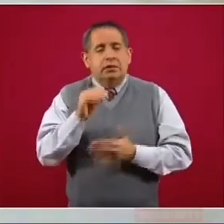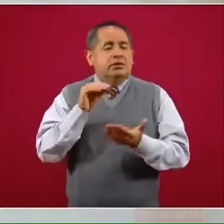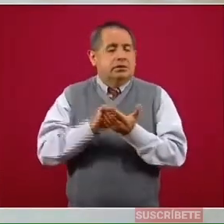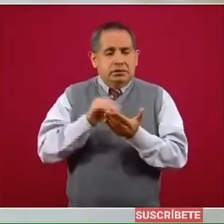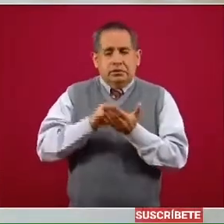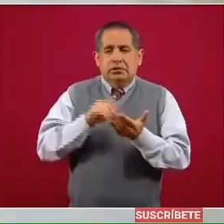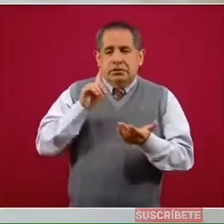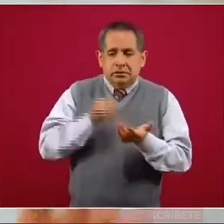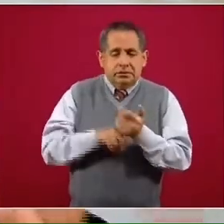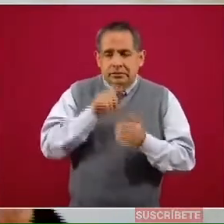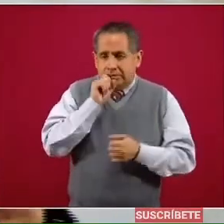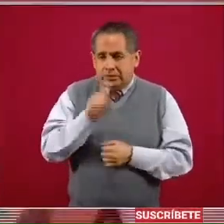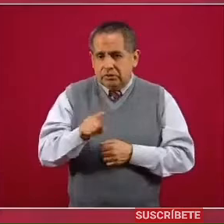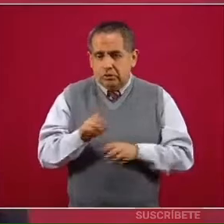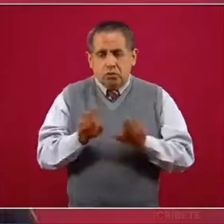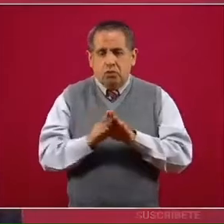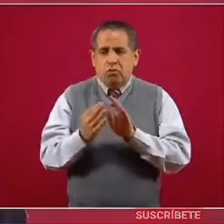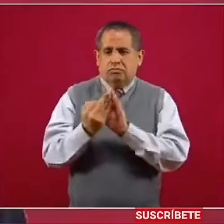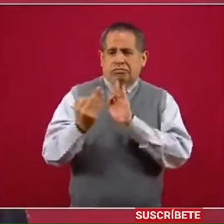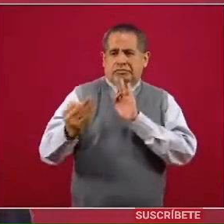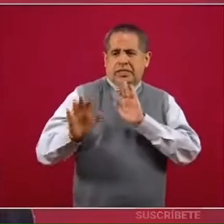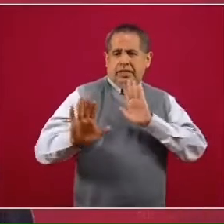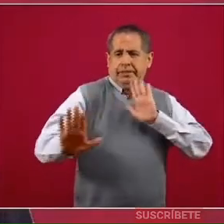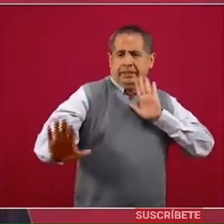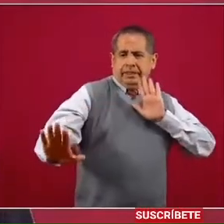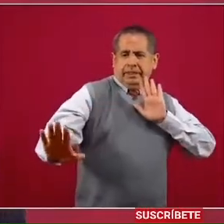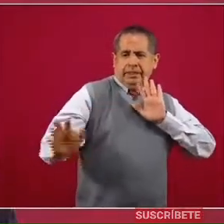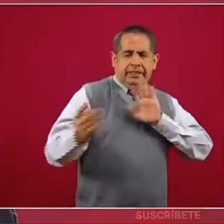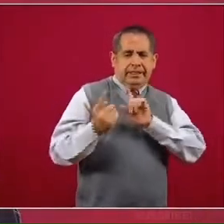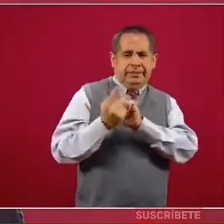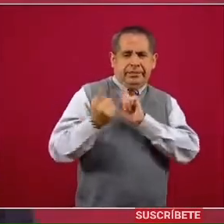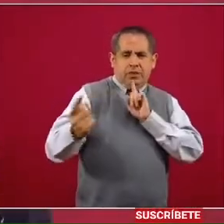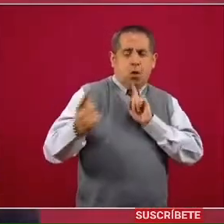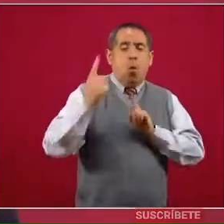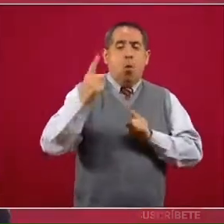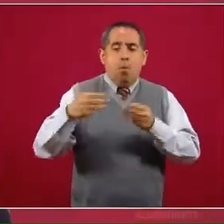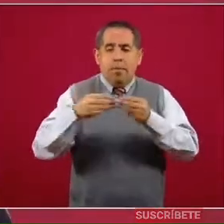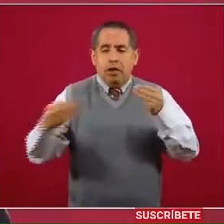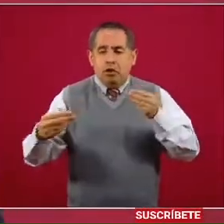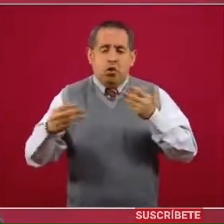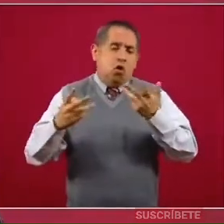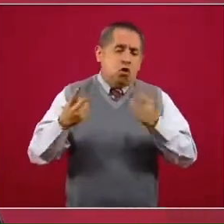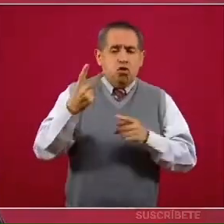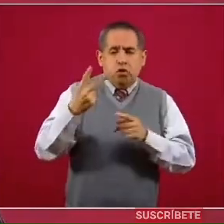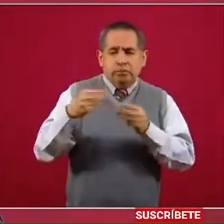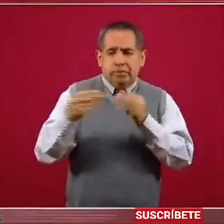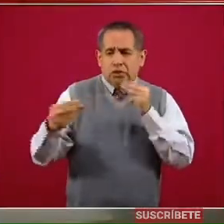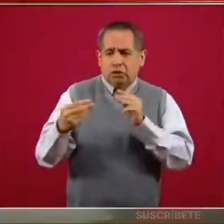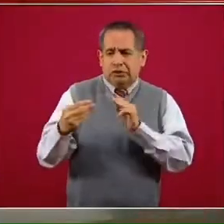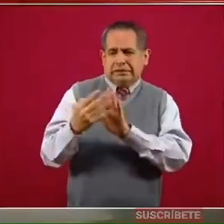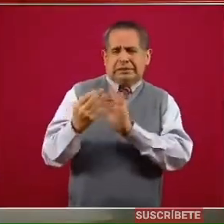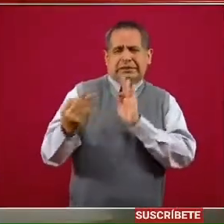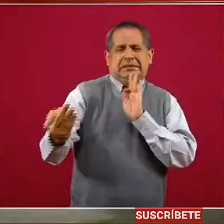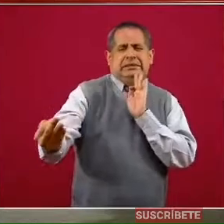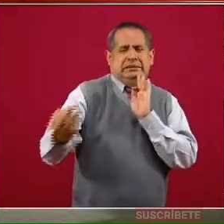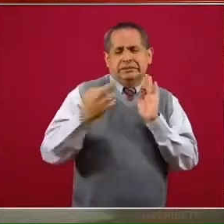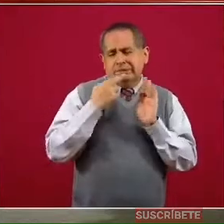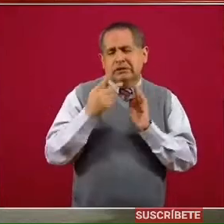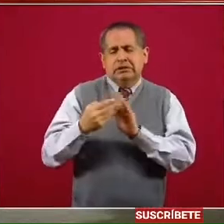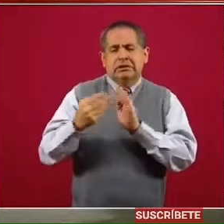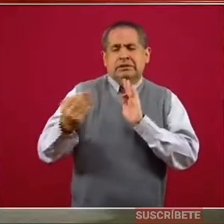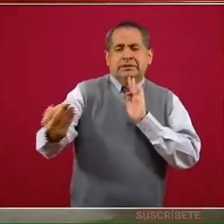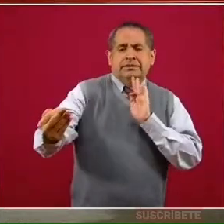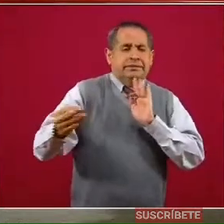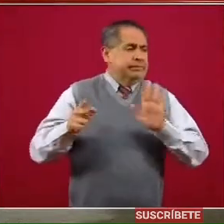siendo fundamentalmente las mismas: mantenernos a sana distancia, 1,5 metros o preferentemente a 2 metros de distancia de cualquier